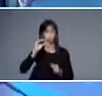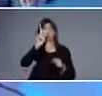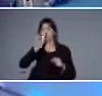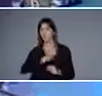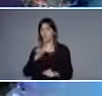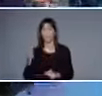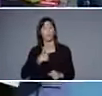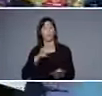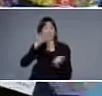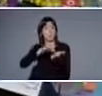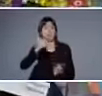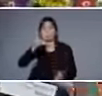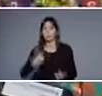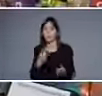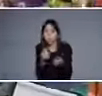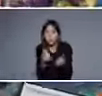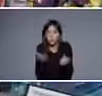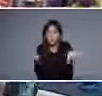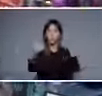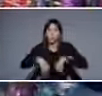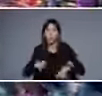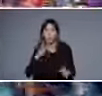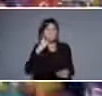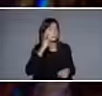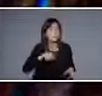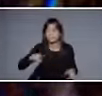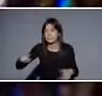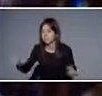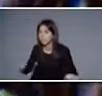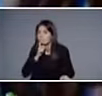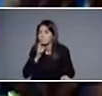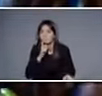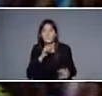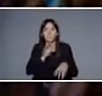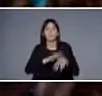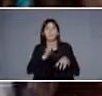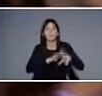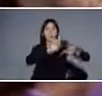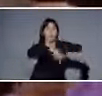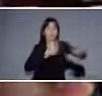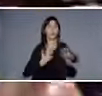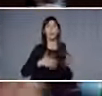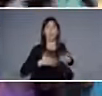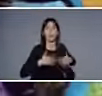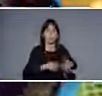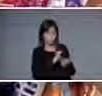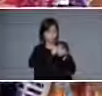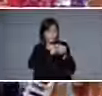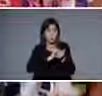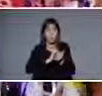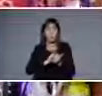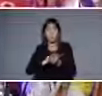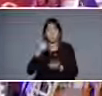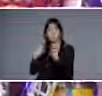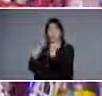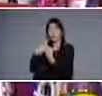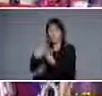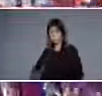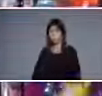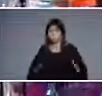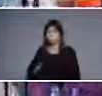Y desplumada, aquí lo que sobra es mes. No tengo ni para lavar la ropa y mi novio el calzoncillo se lo pone